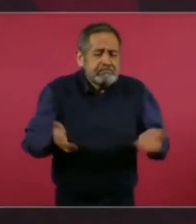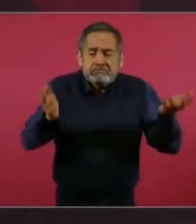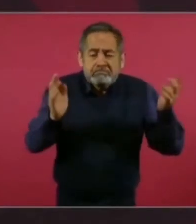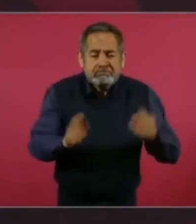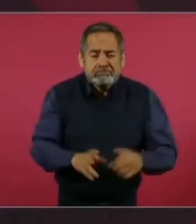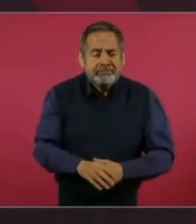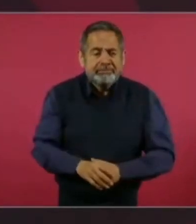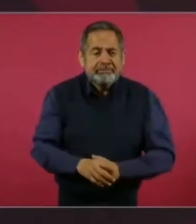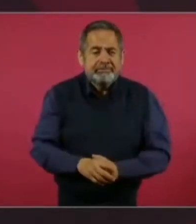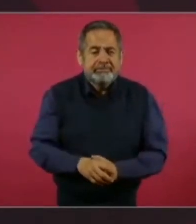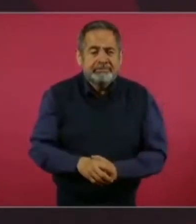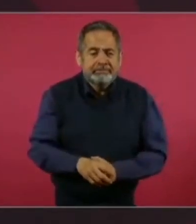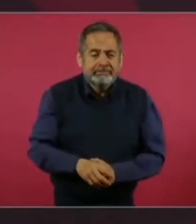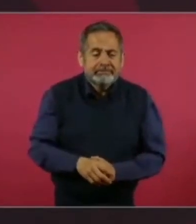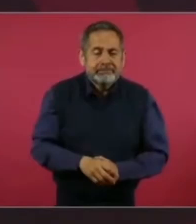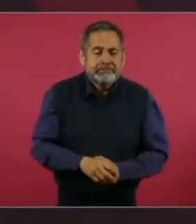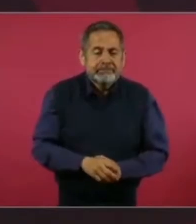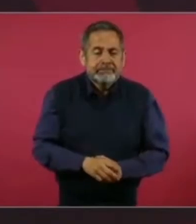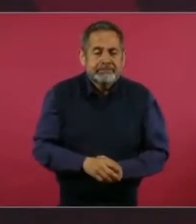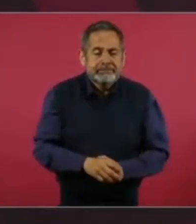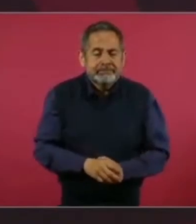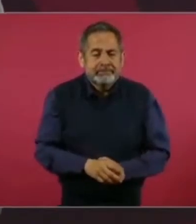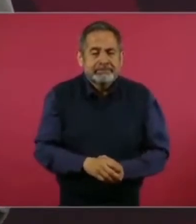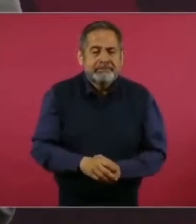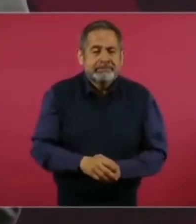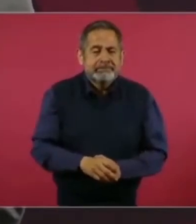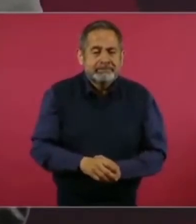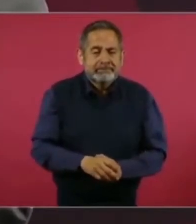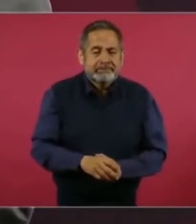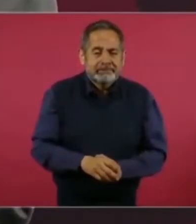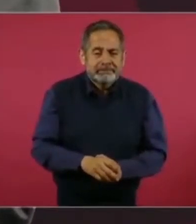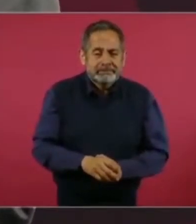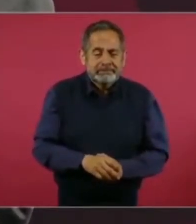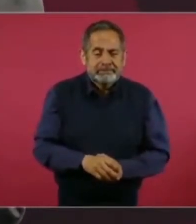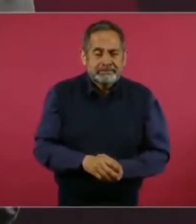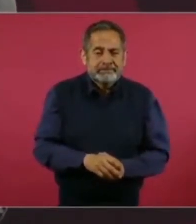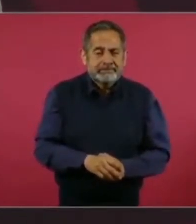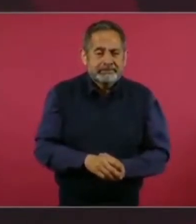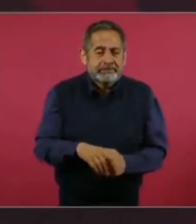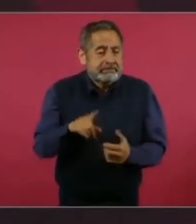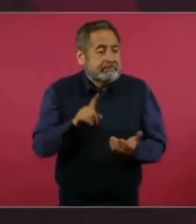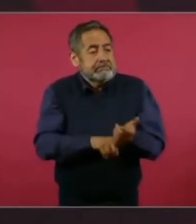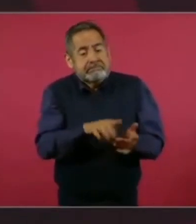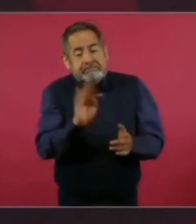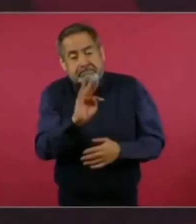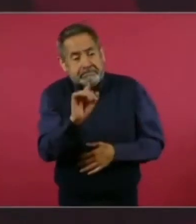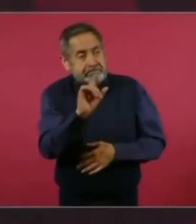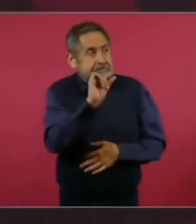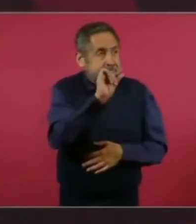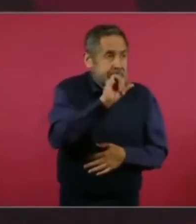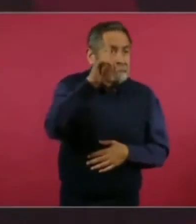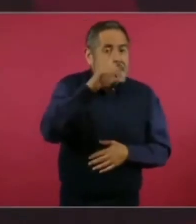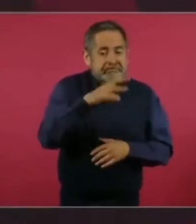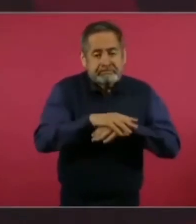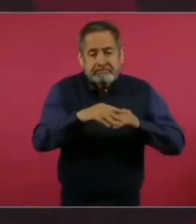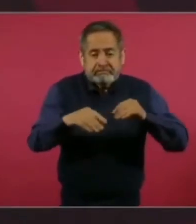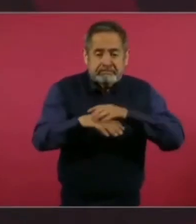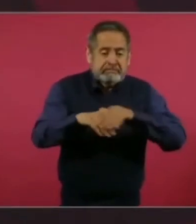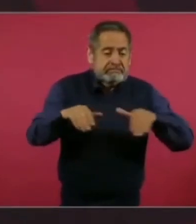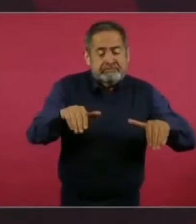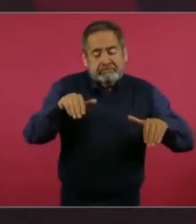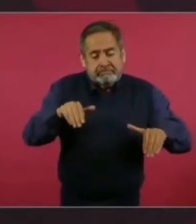nuestra puede ser que sea más profesional más objetiva la